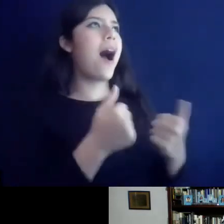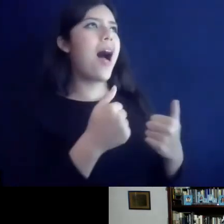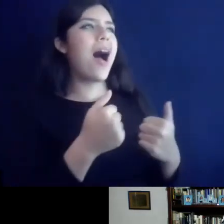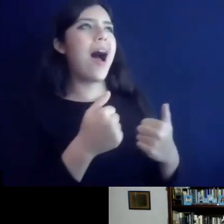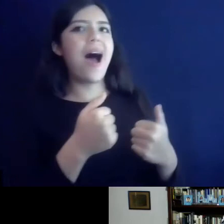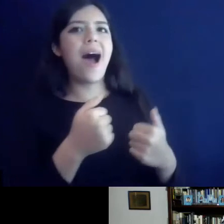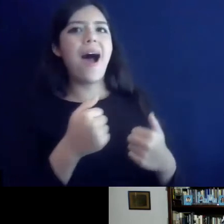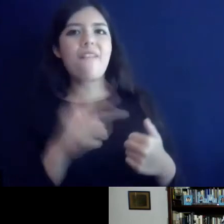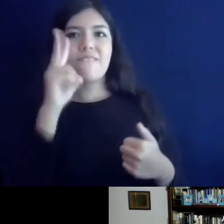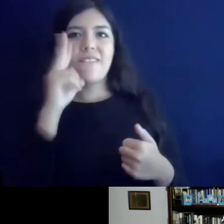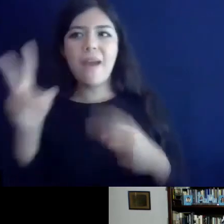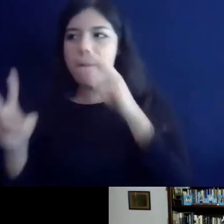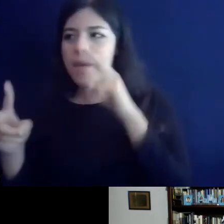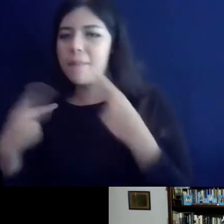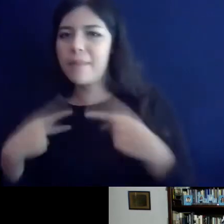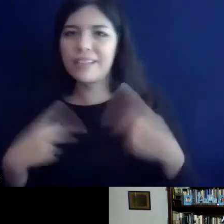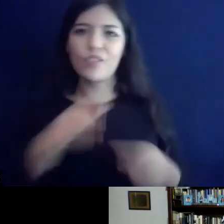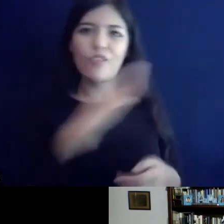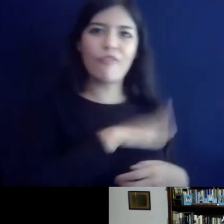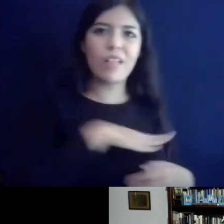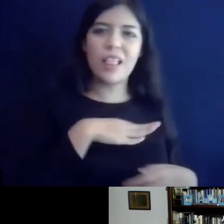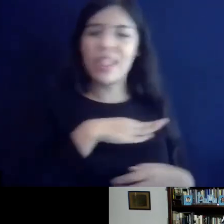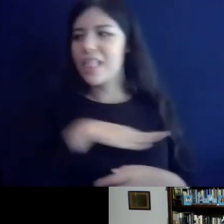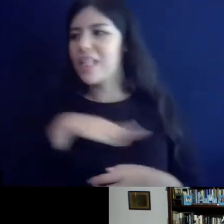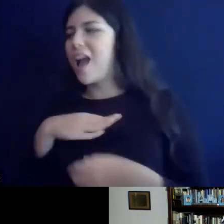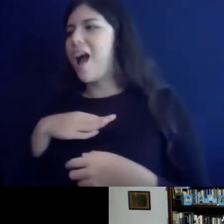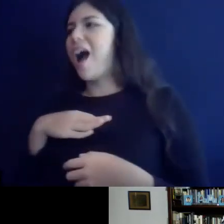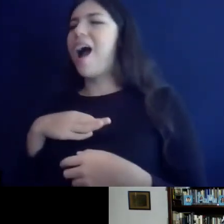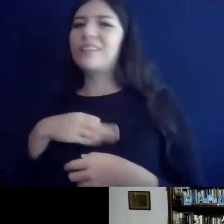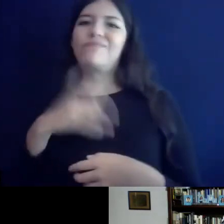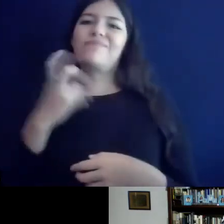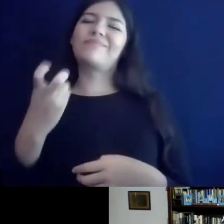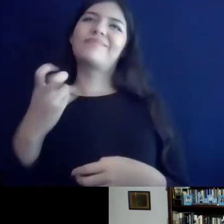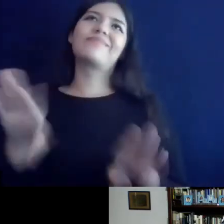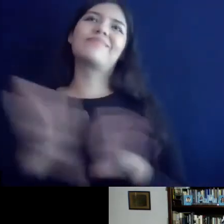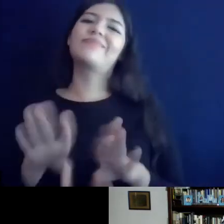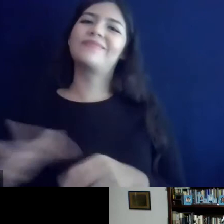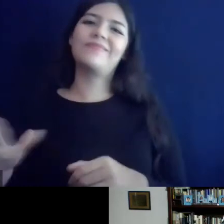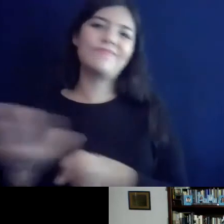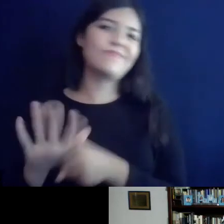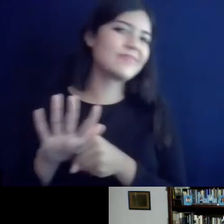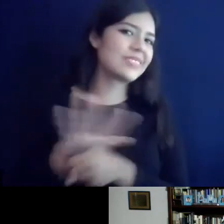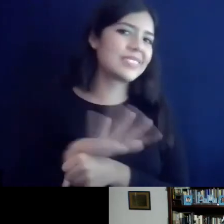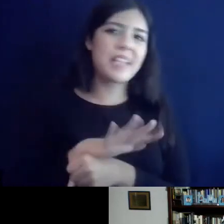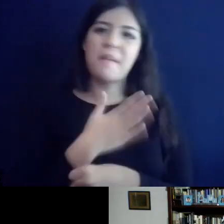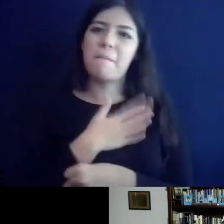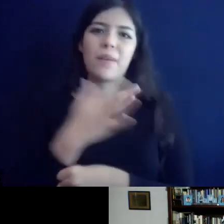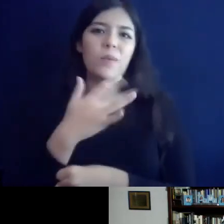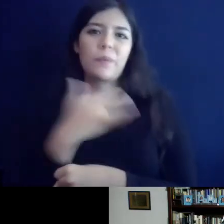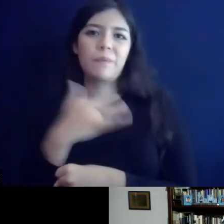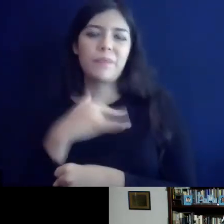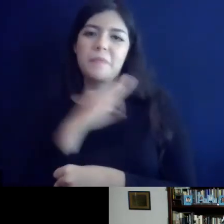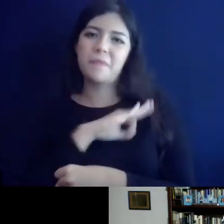a gente que está feliz como tú lo estás haciendo. O sea, se convierte en un efecto cascada, ¿no?